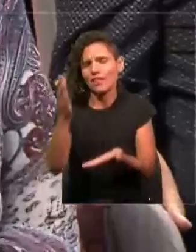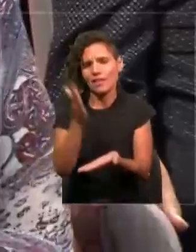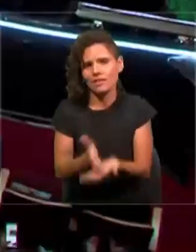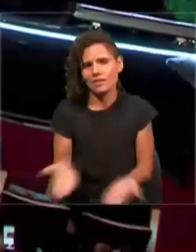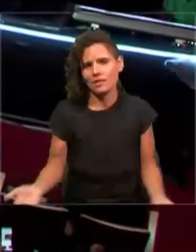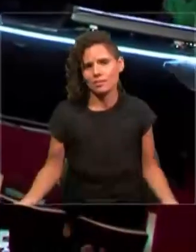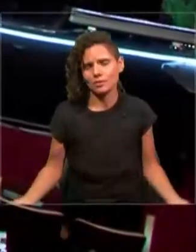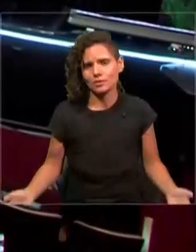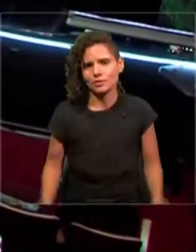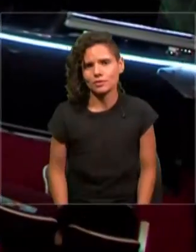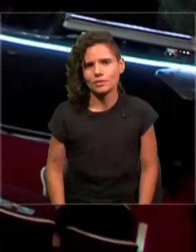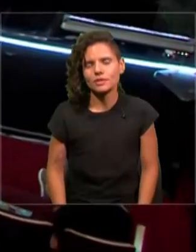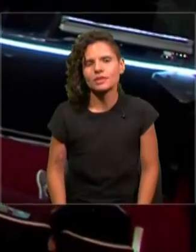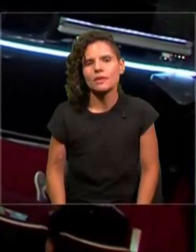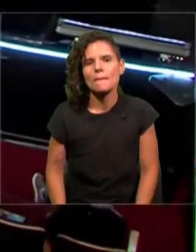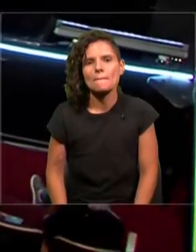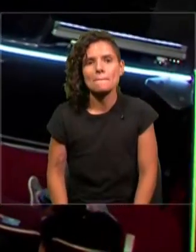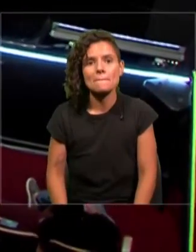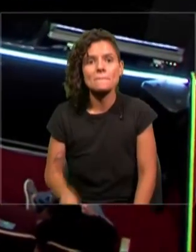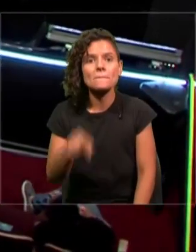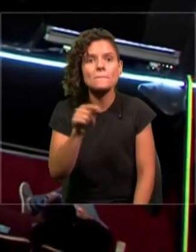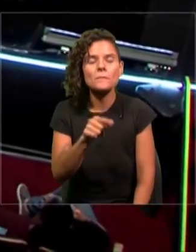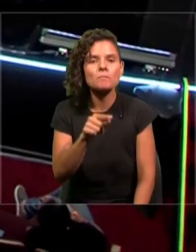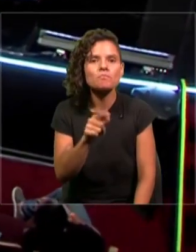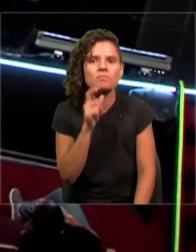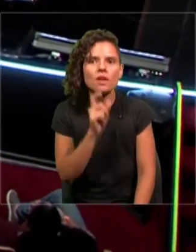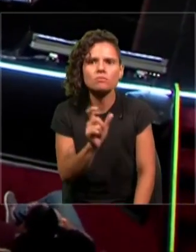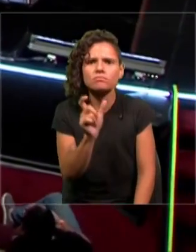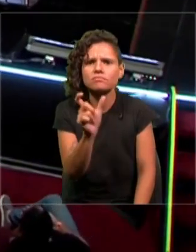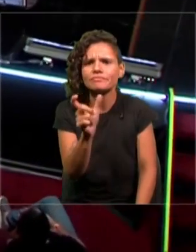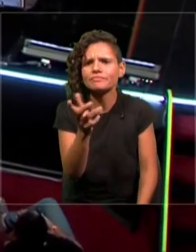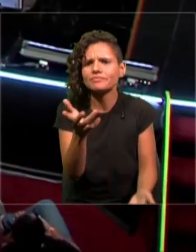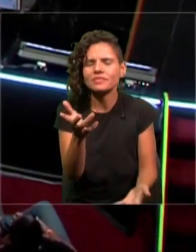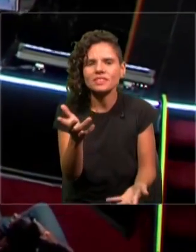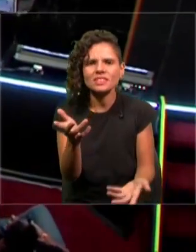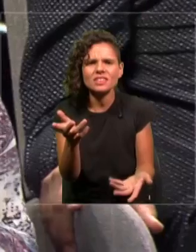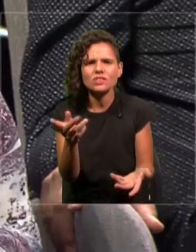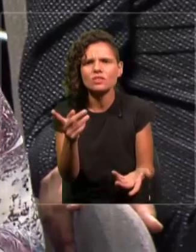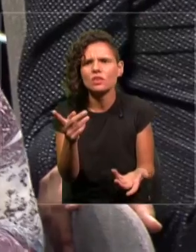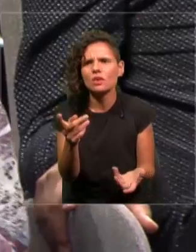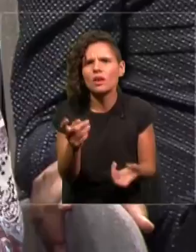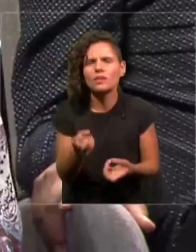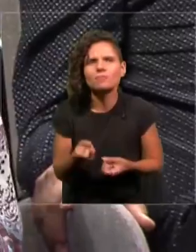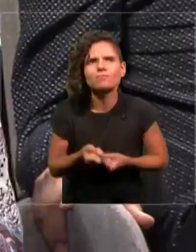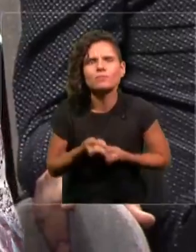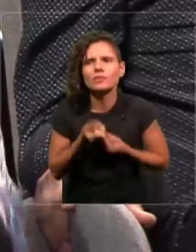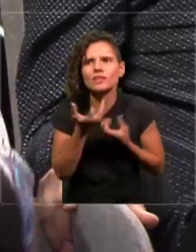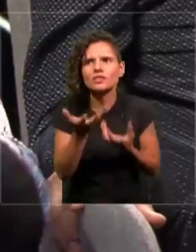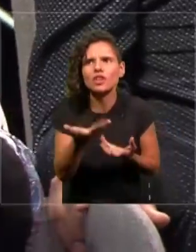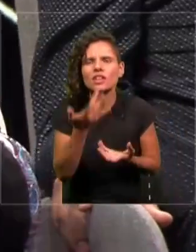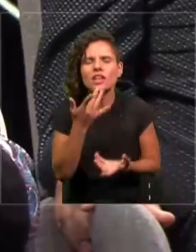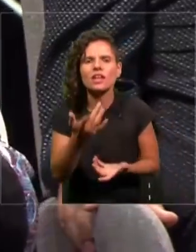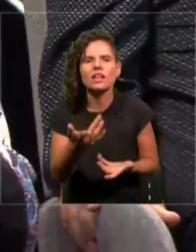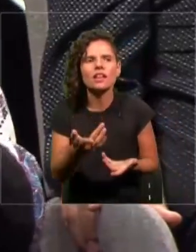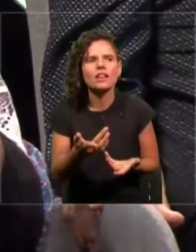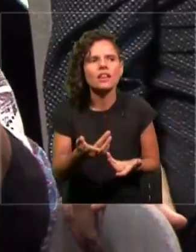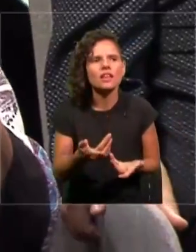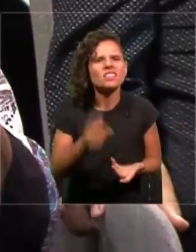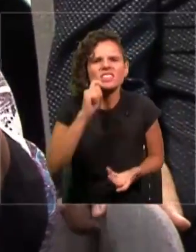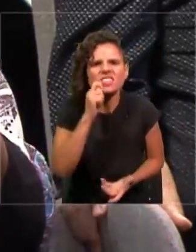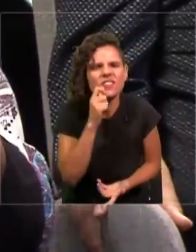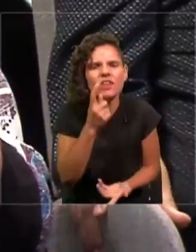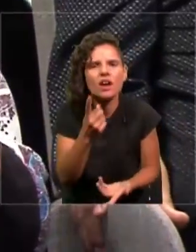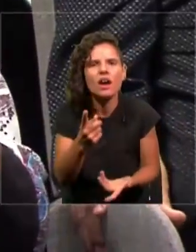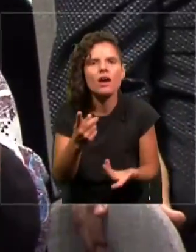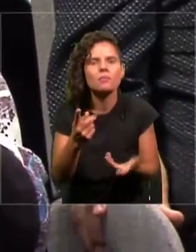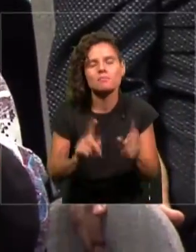es una vieja palabra que creo que su expresión semiológica era la tolerancia